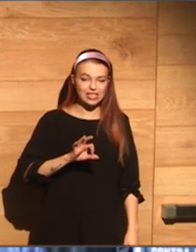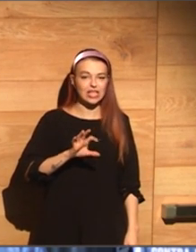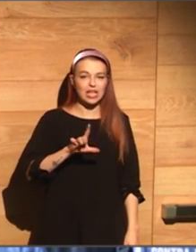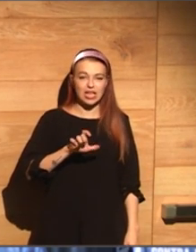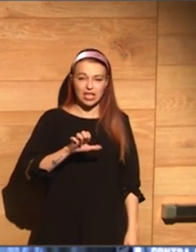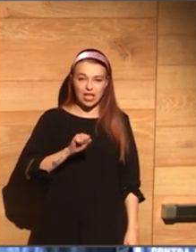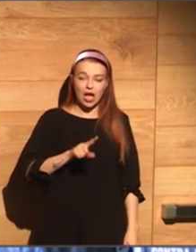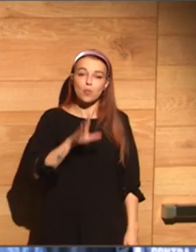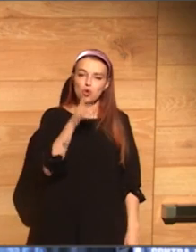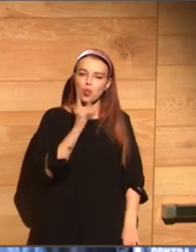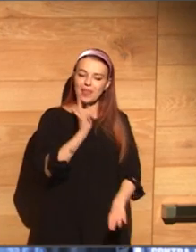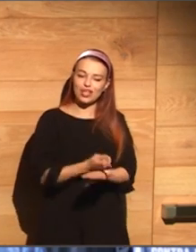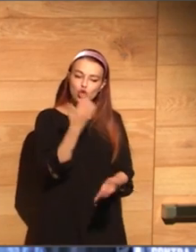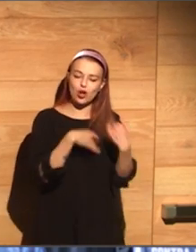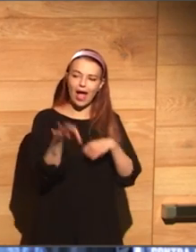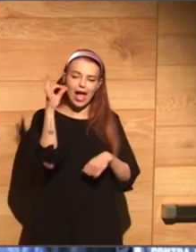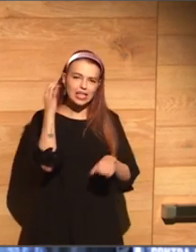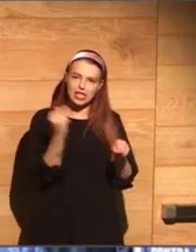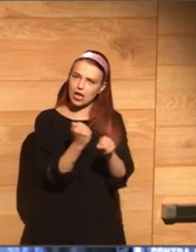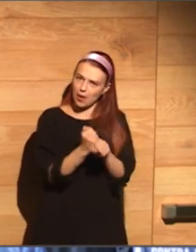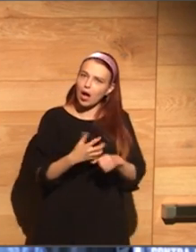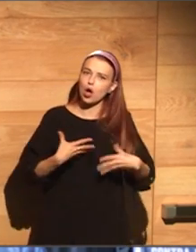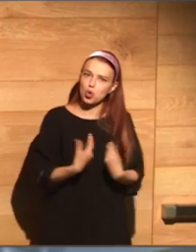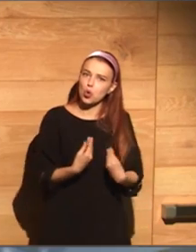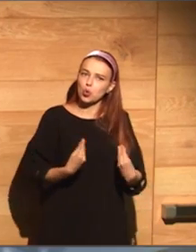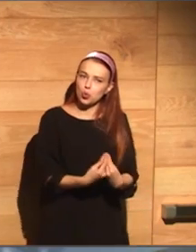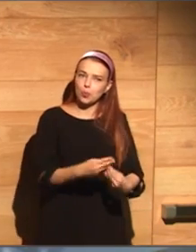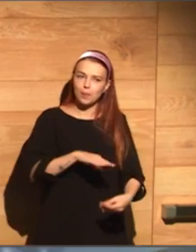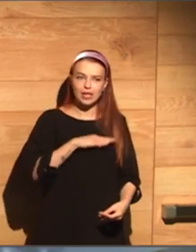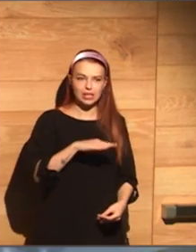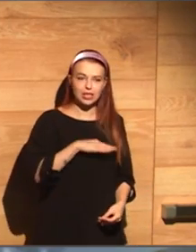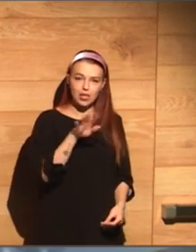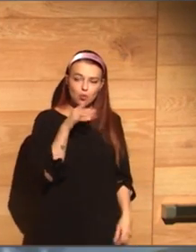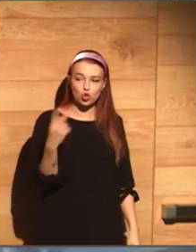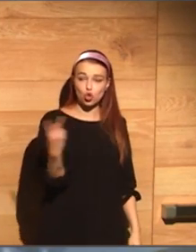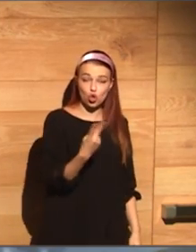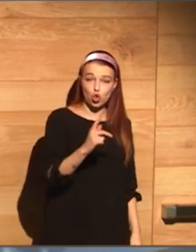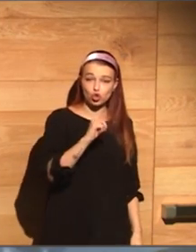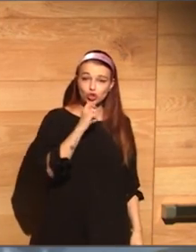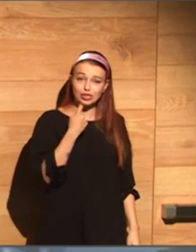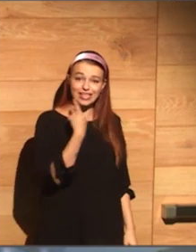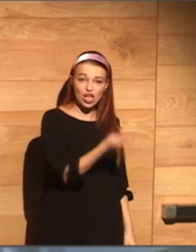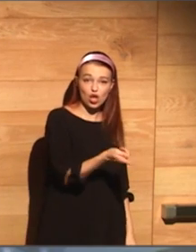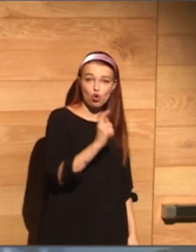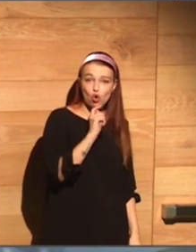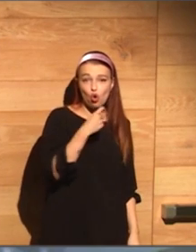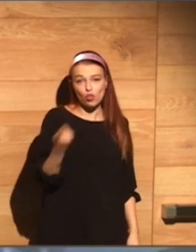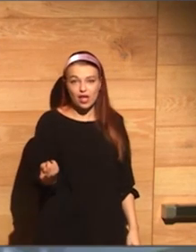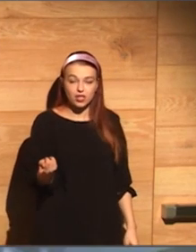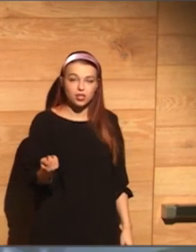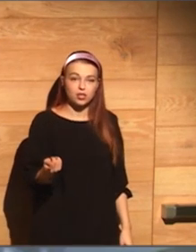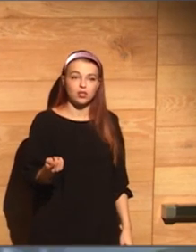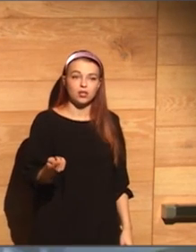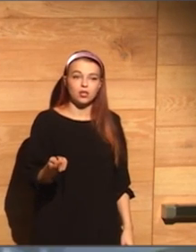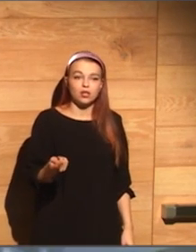su... Sí. carrera, que lo odia y él también la odia a ella, y tienen, en fin, los rencores por otro lado